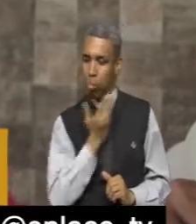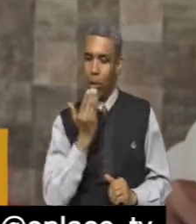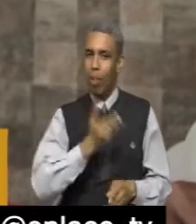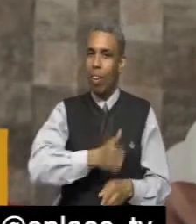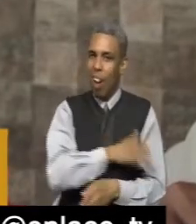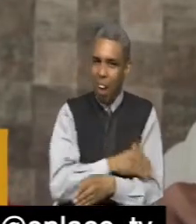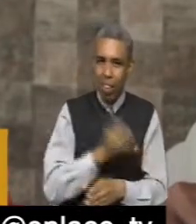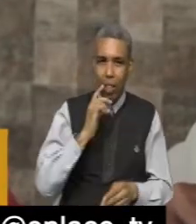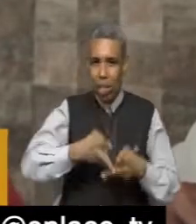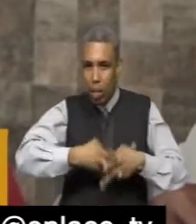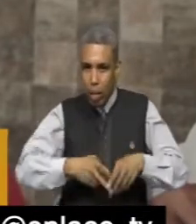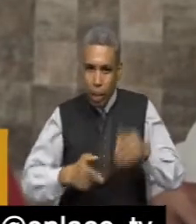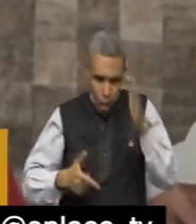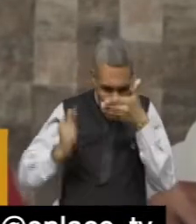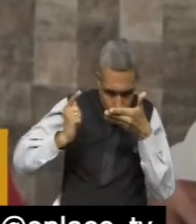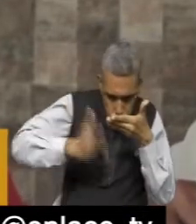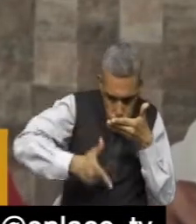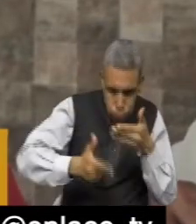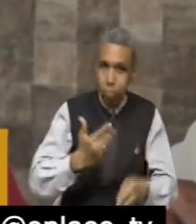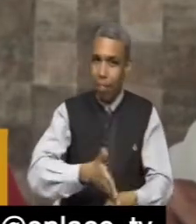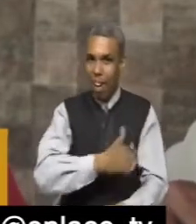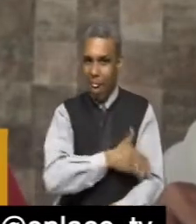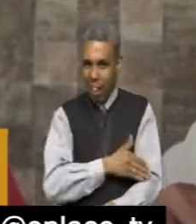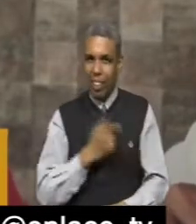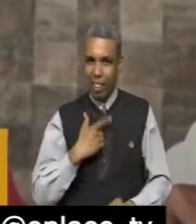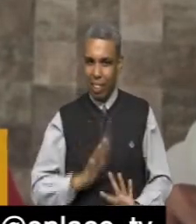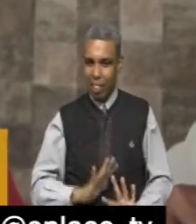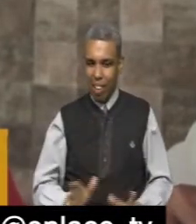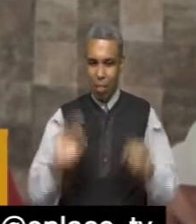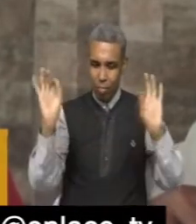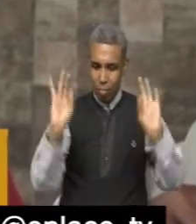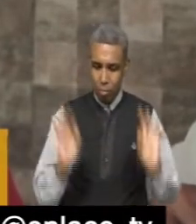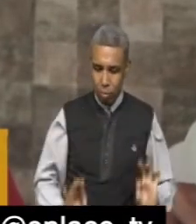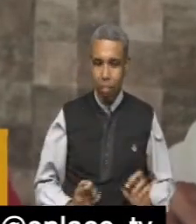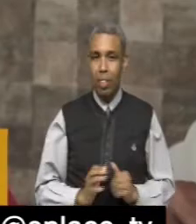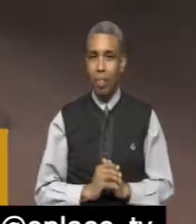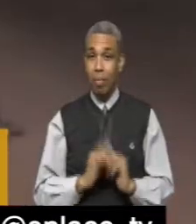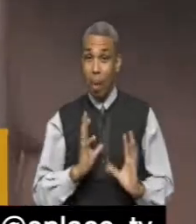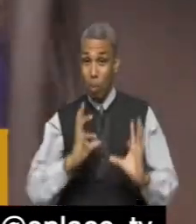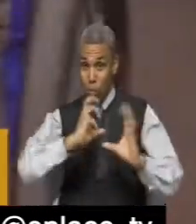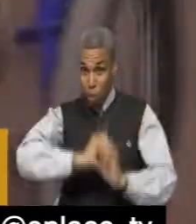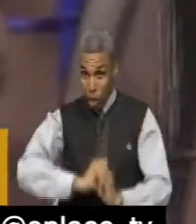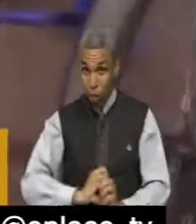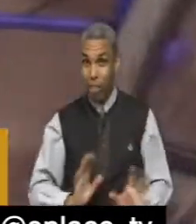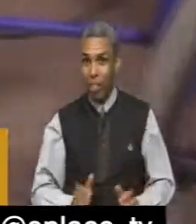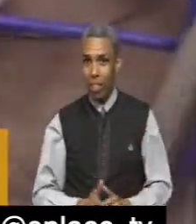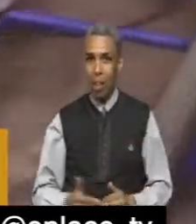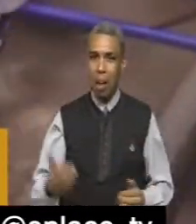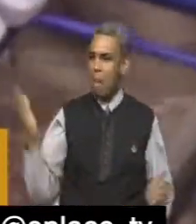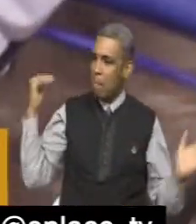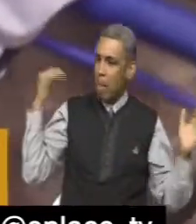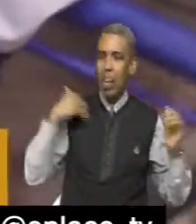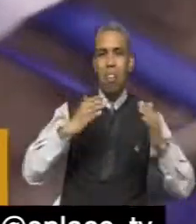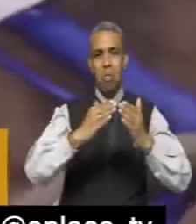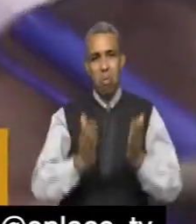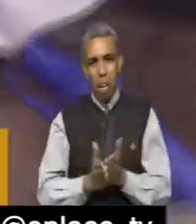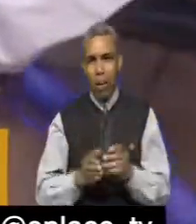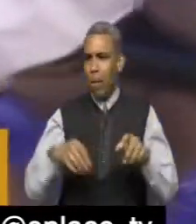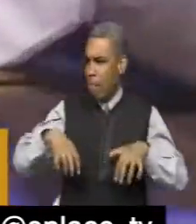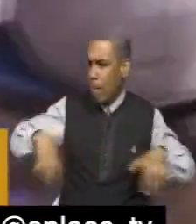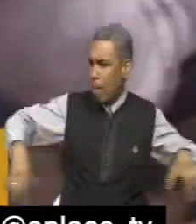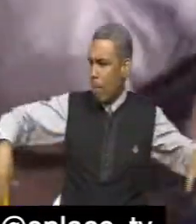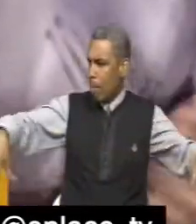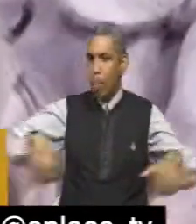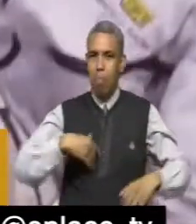los talleres. Y en la noche se enfrentarán con escuderías de instituciones educativas del departamento y universidades.